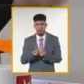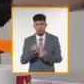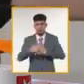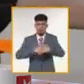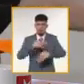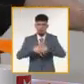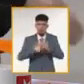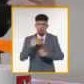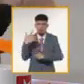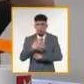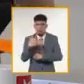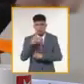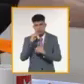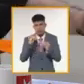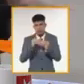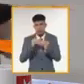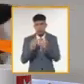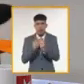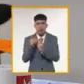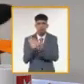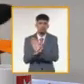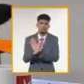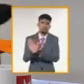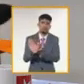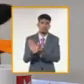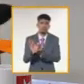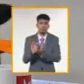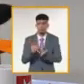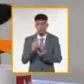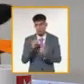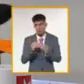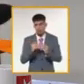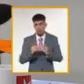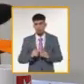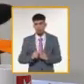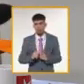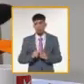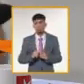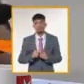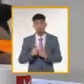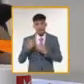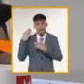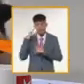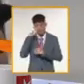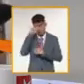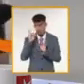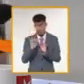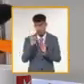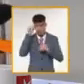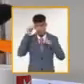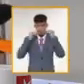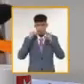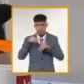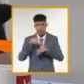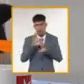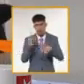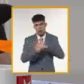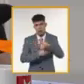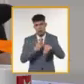algo risible, o es algo que da vergüenza, y entonces se ha evitado, digamos, un tema que no hemos